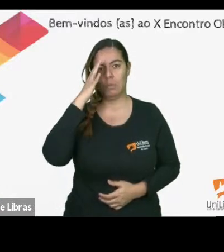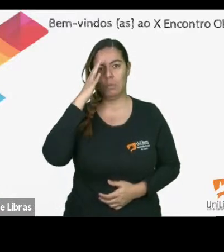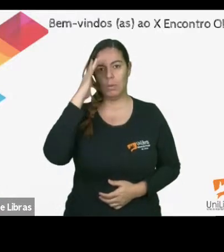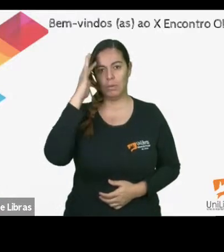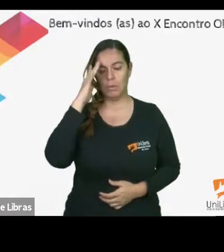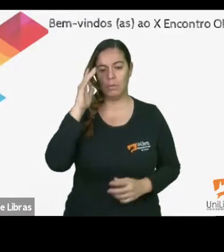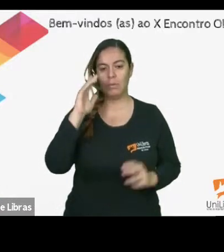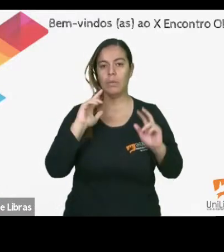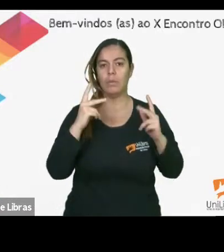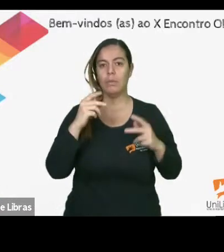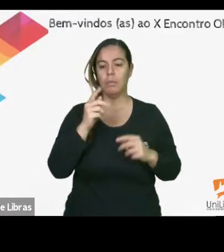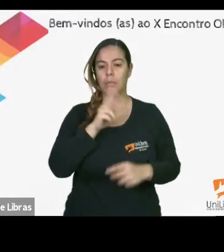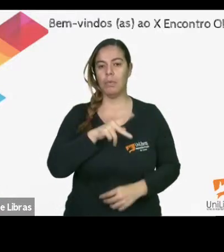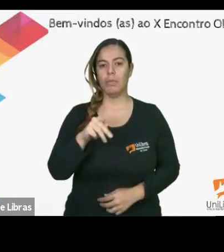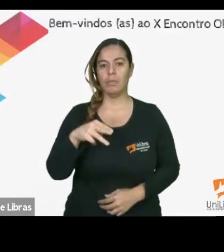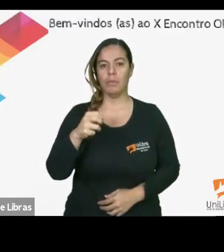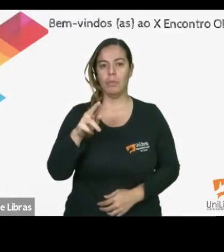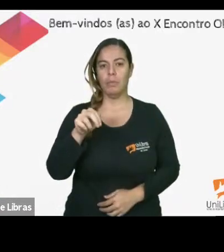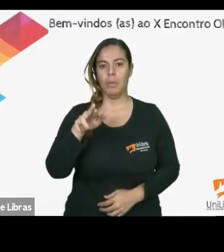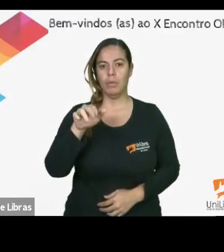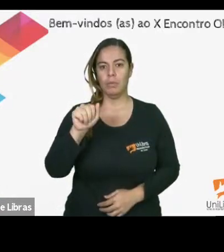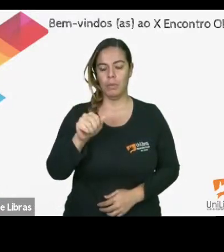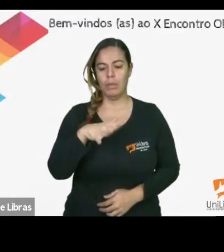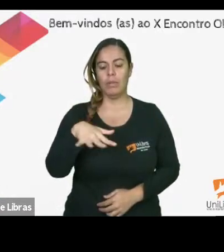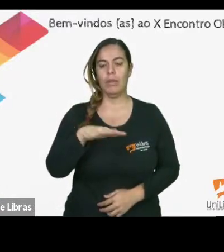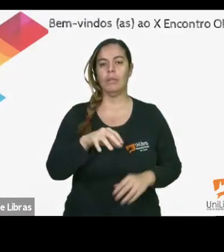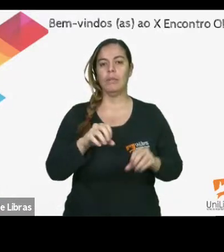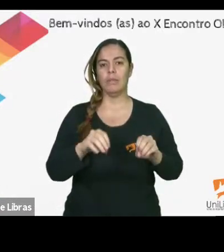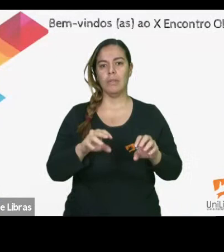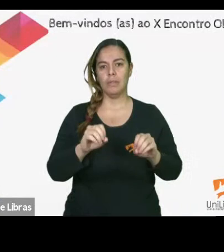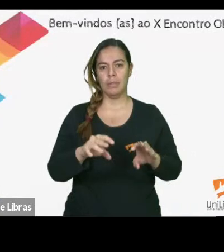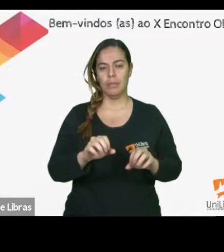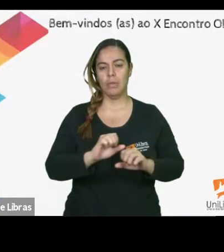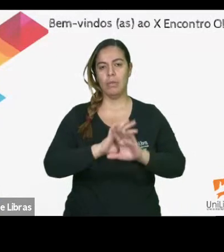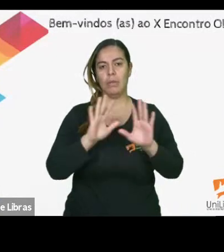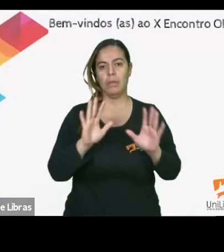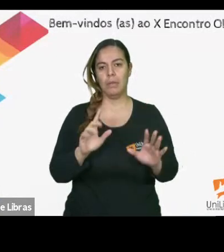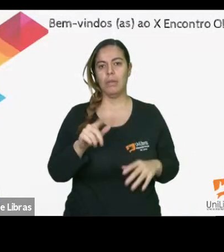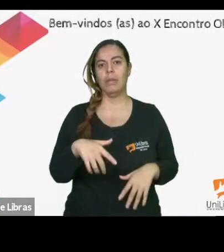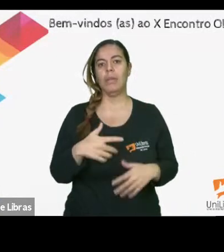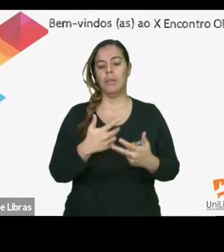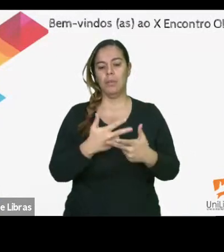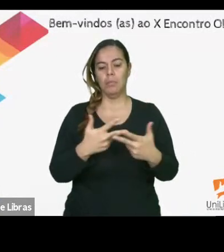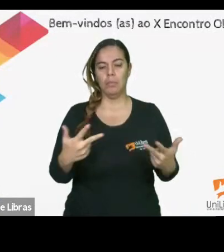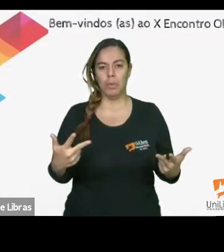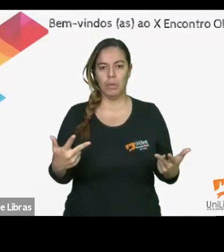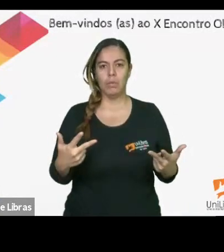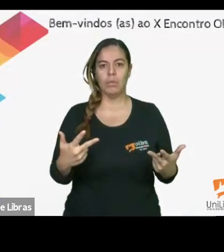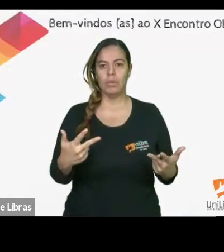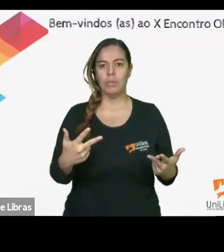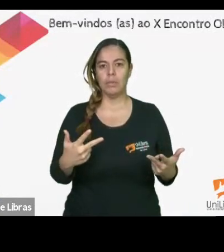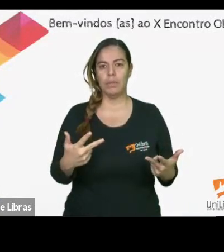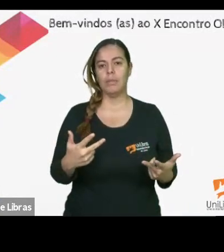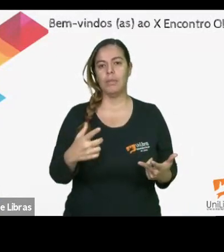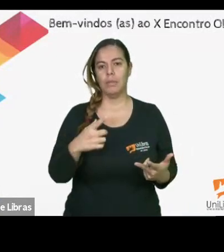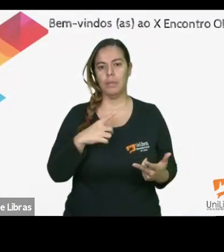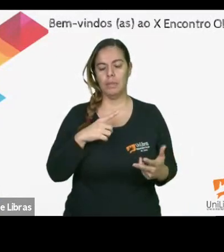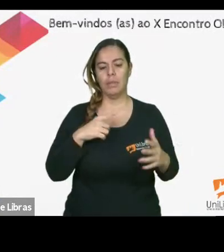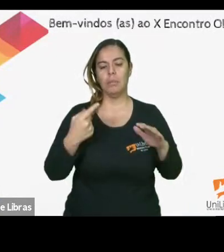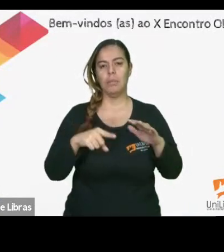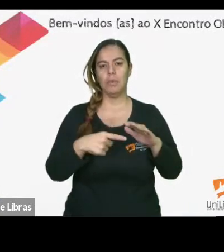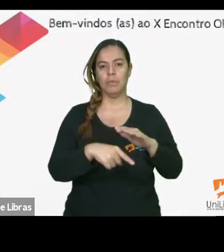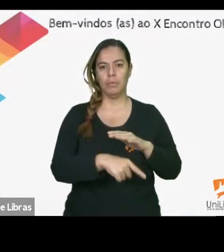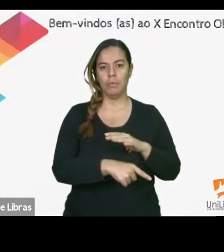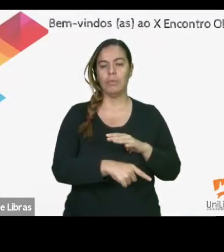Maturana a este ámbito de la educación. Y claro, esa es una cosa muy, digamos, tiene muchas dimensiones, una cuestión